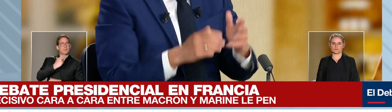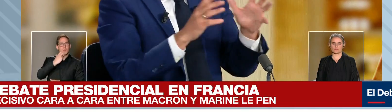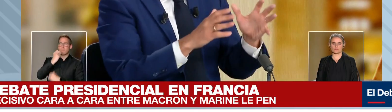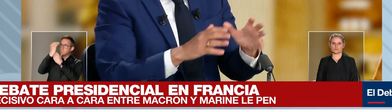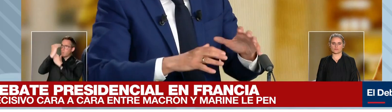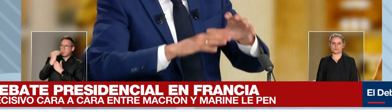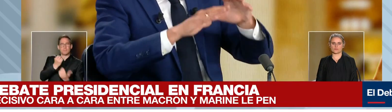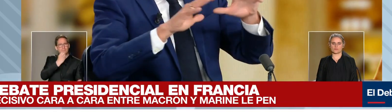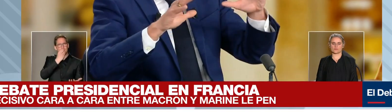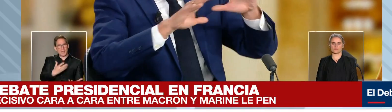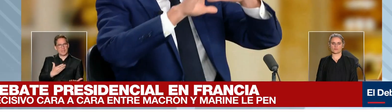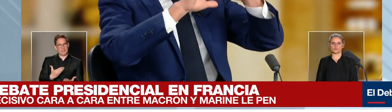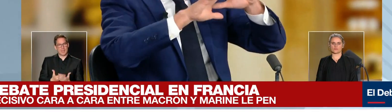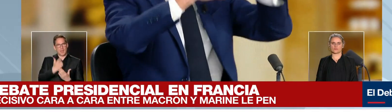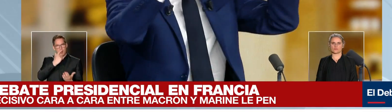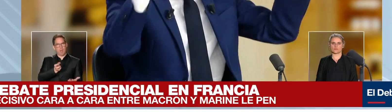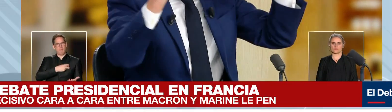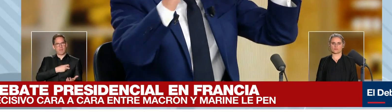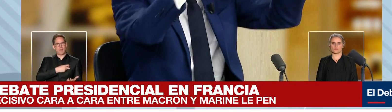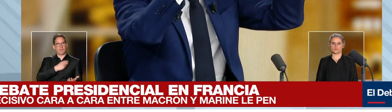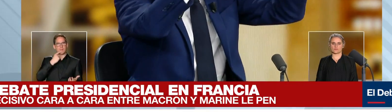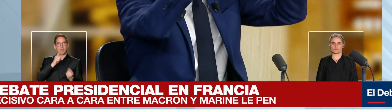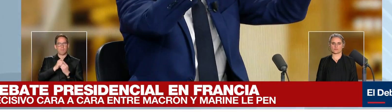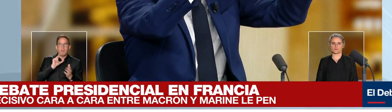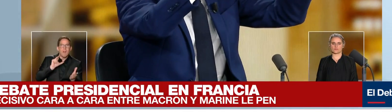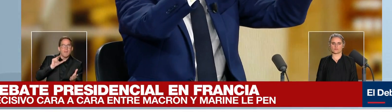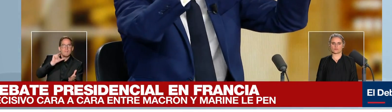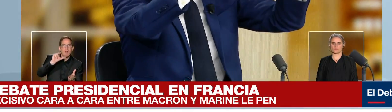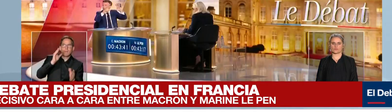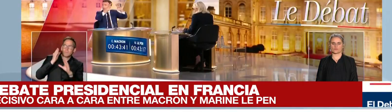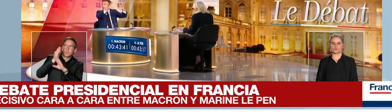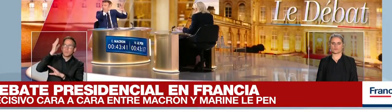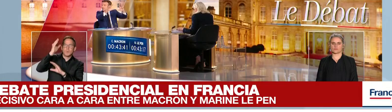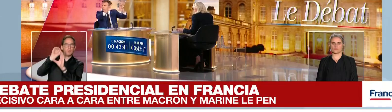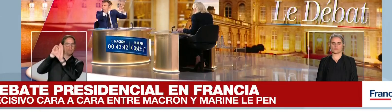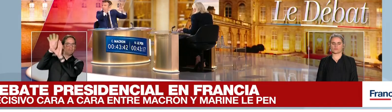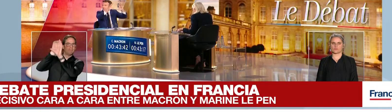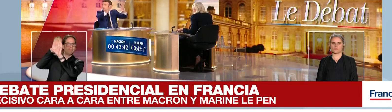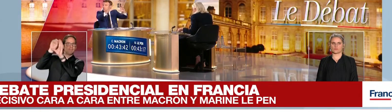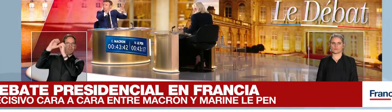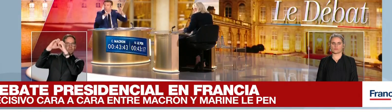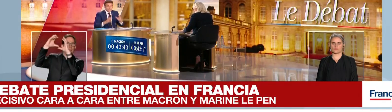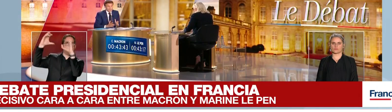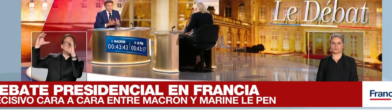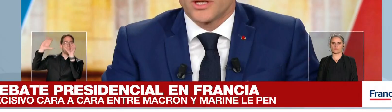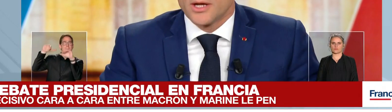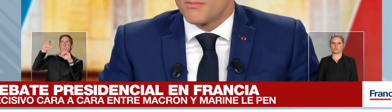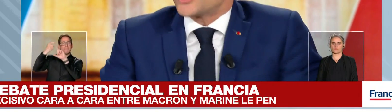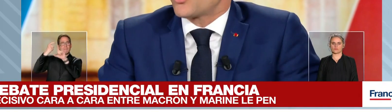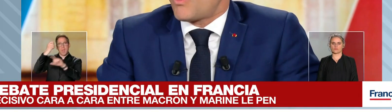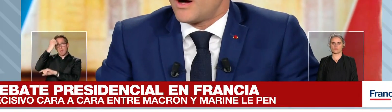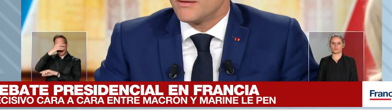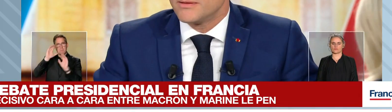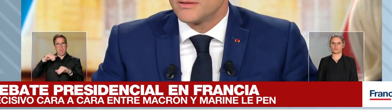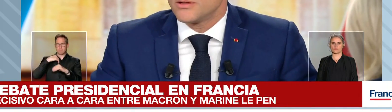allá. Aún no estamos ahí, pero tenemos que tener la nube donde podamos albergar esos datos para poder